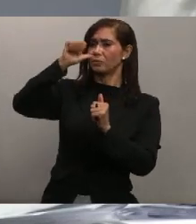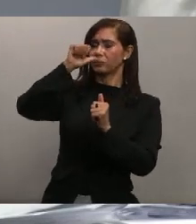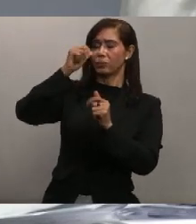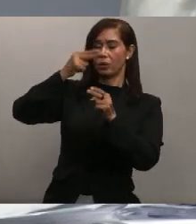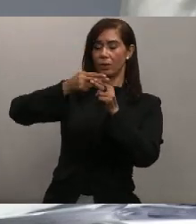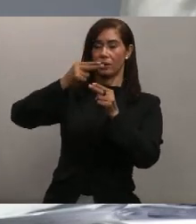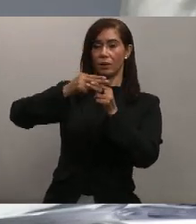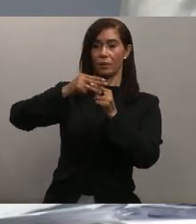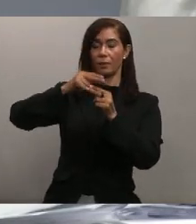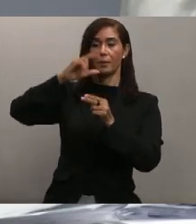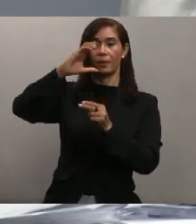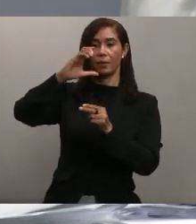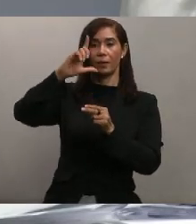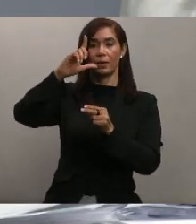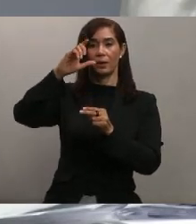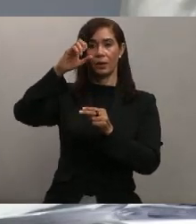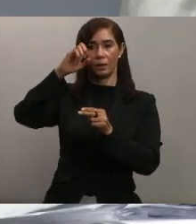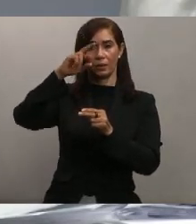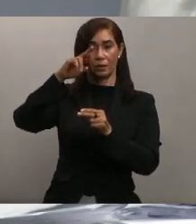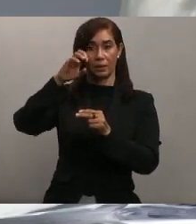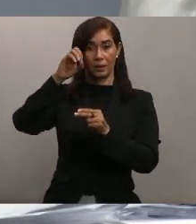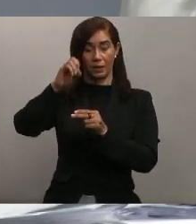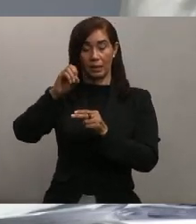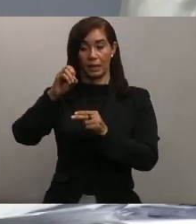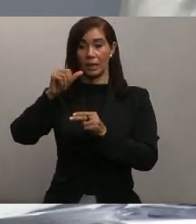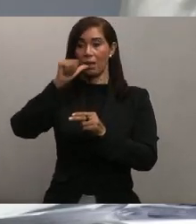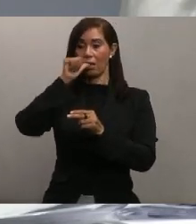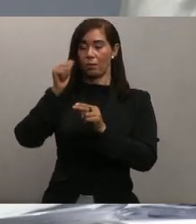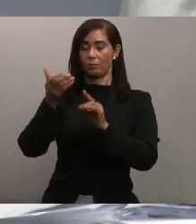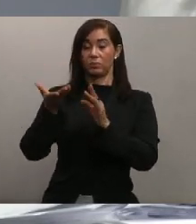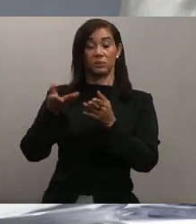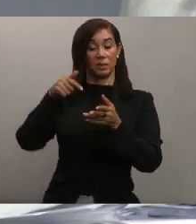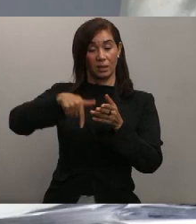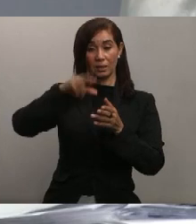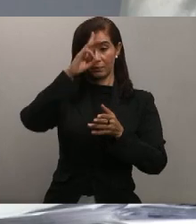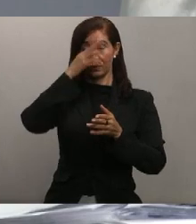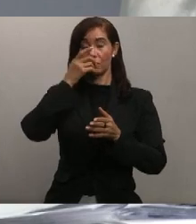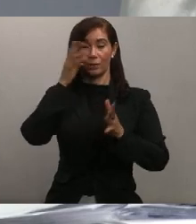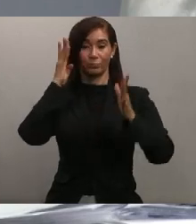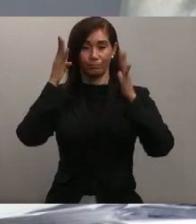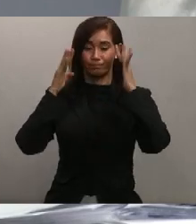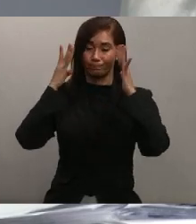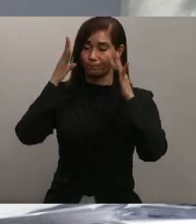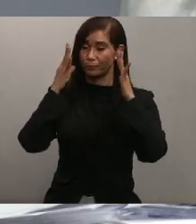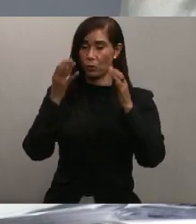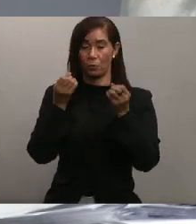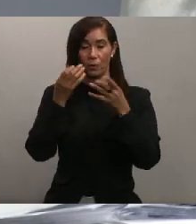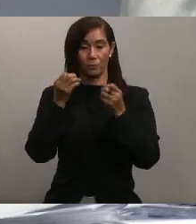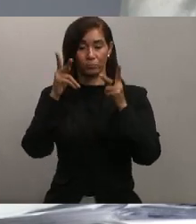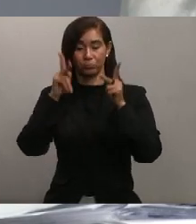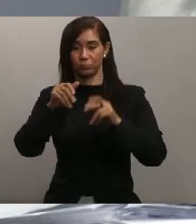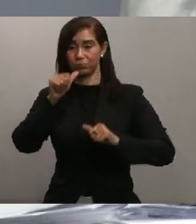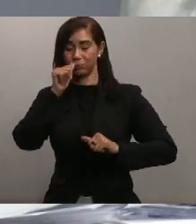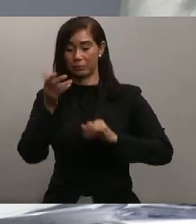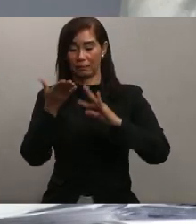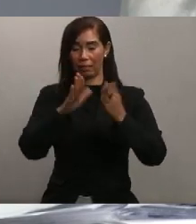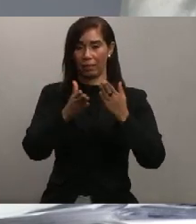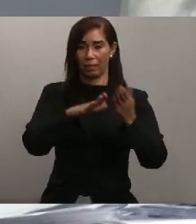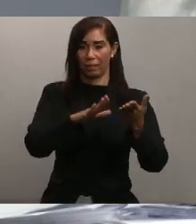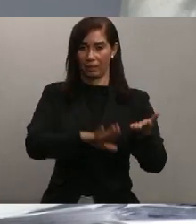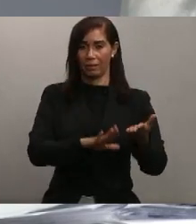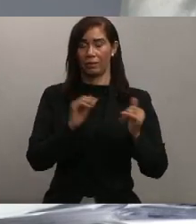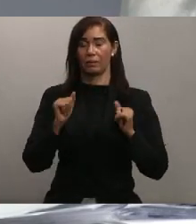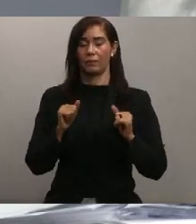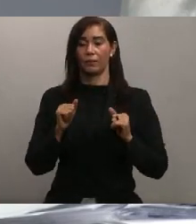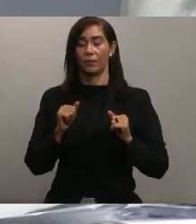una importante preocupación de salud pública en el país. Como ustedes pueden ver